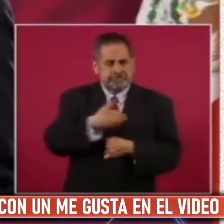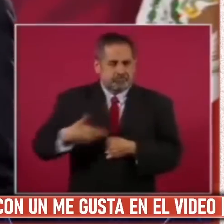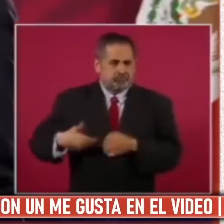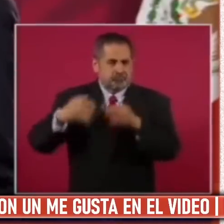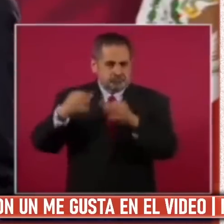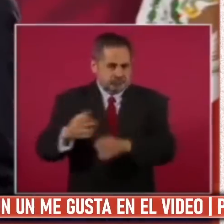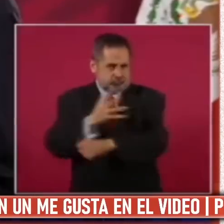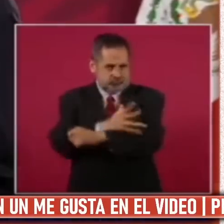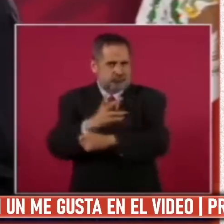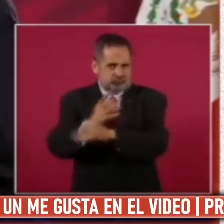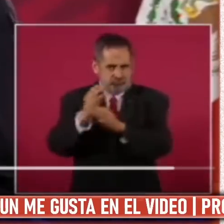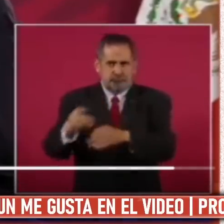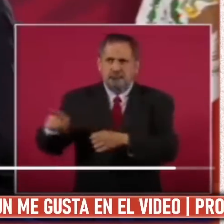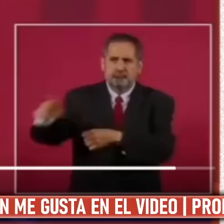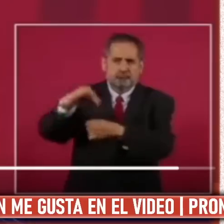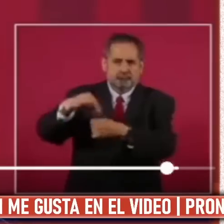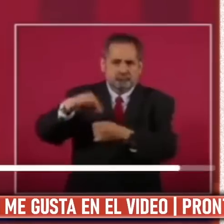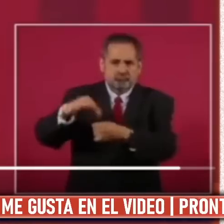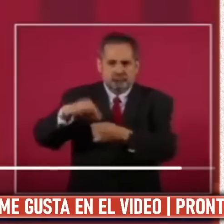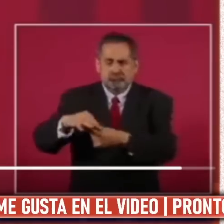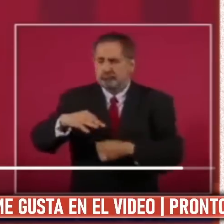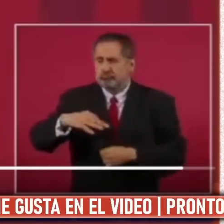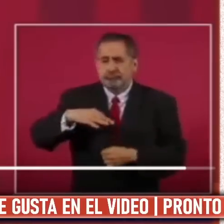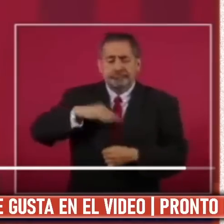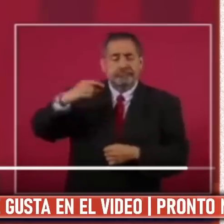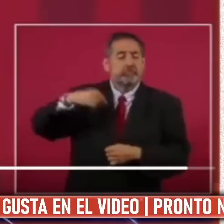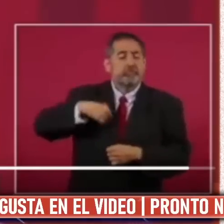legítimamente, legalmente, de más edad